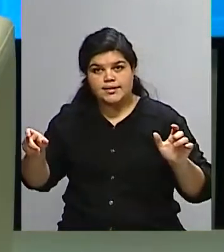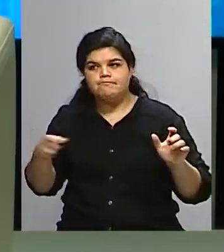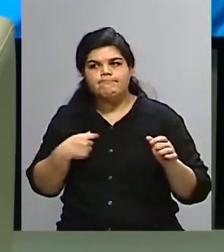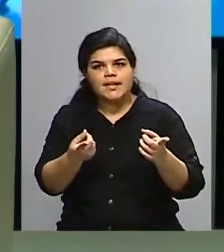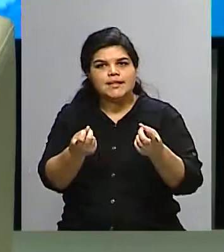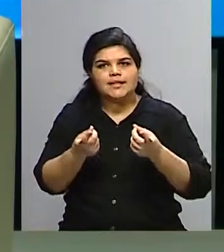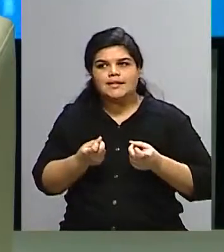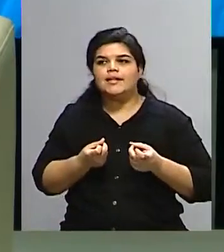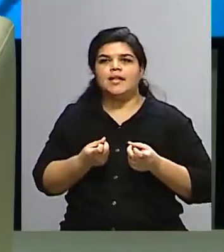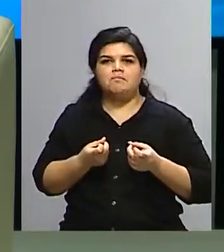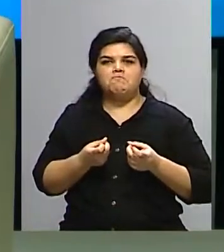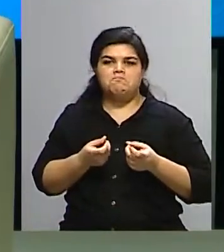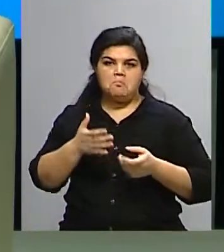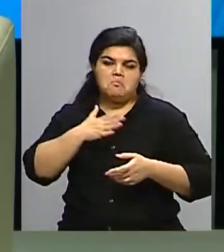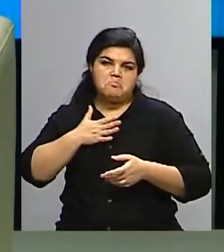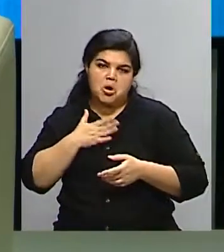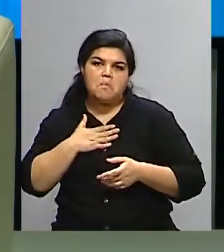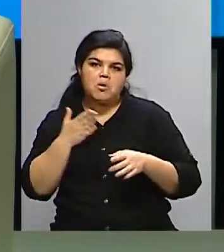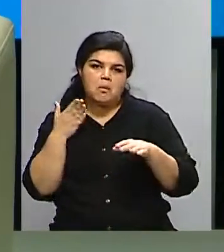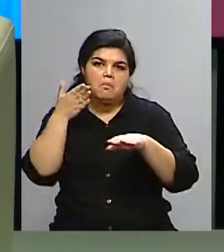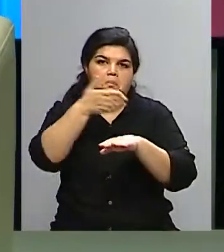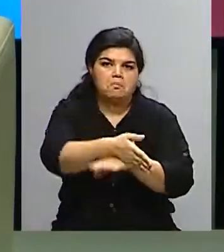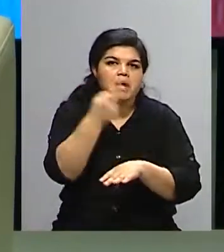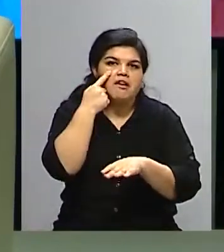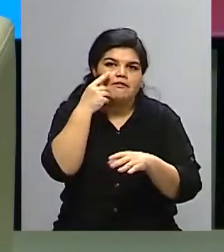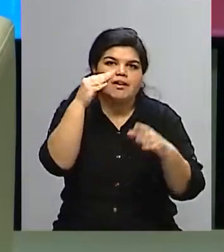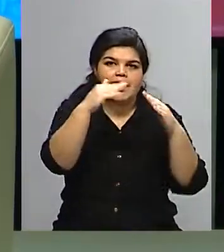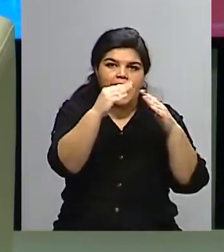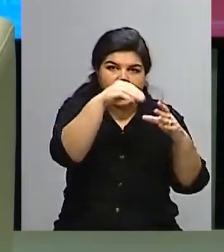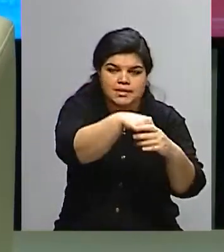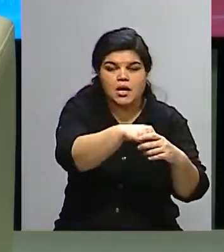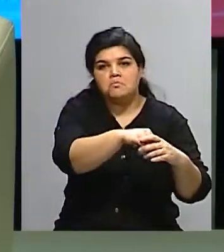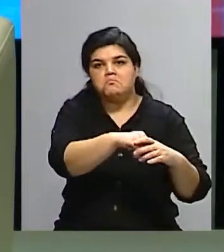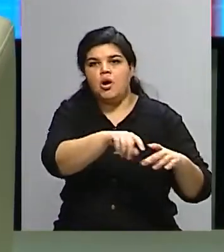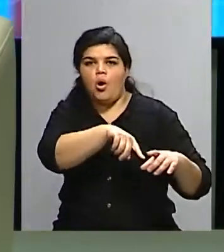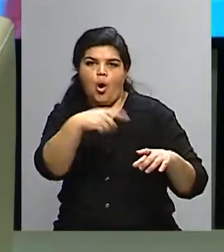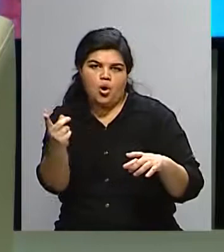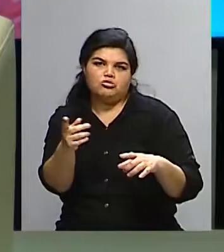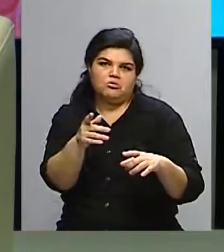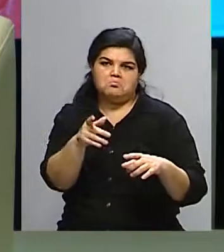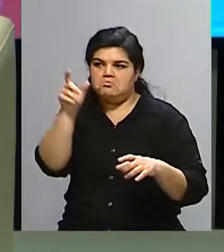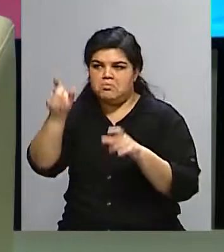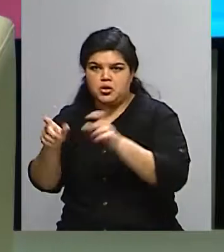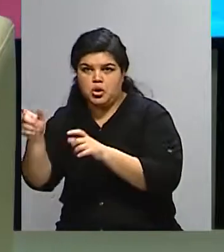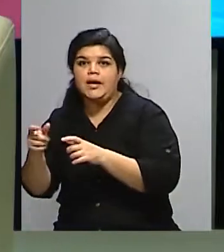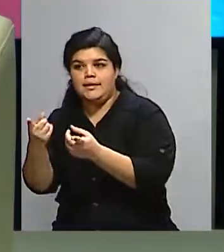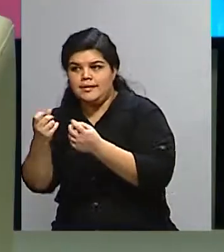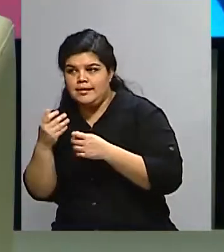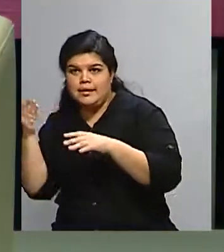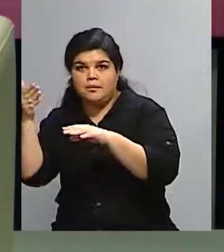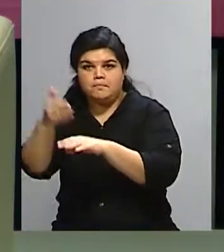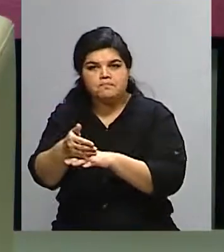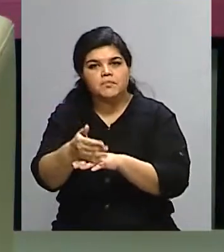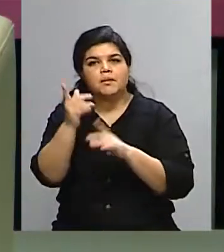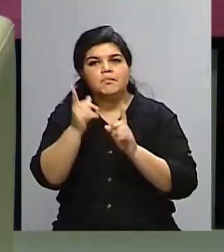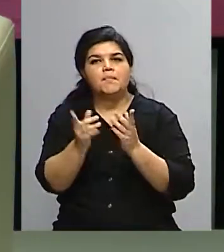residencia de larga estadía para sí mismos o para un familiar se puedan meter en esa página. Está en la página del Ministerio de Salud, aparecen